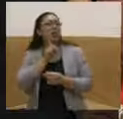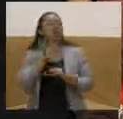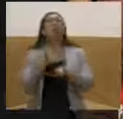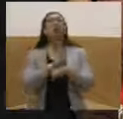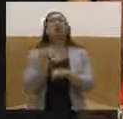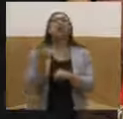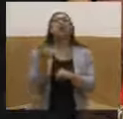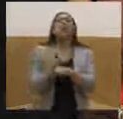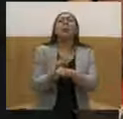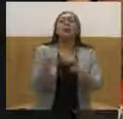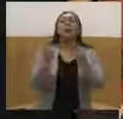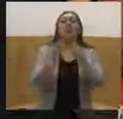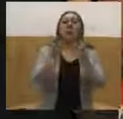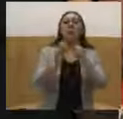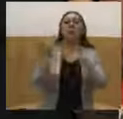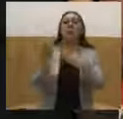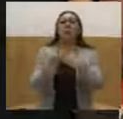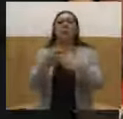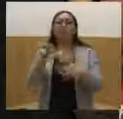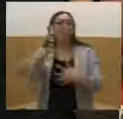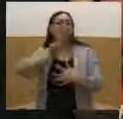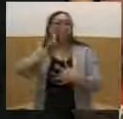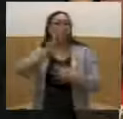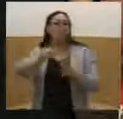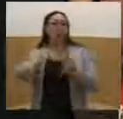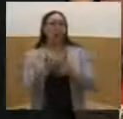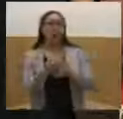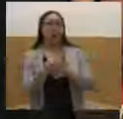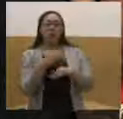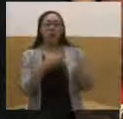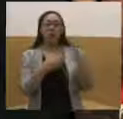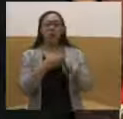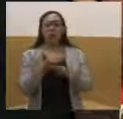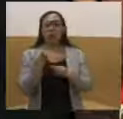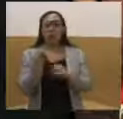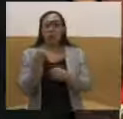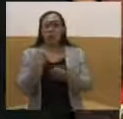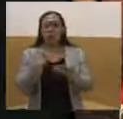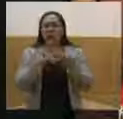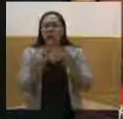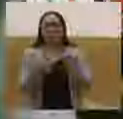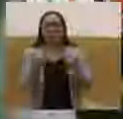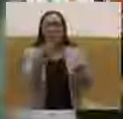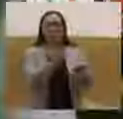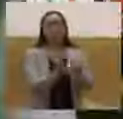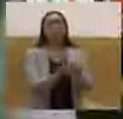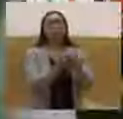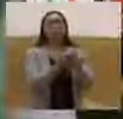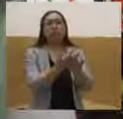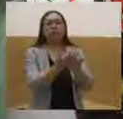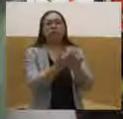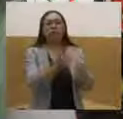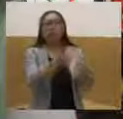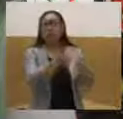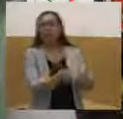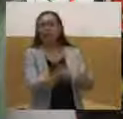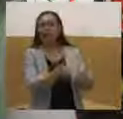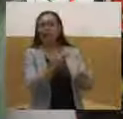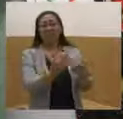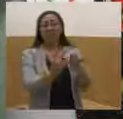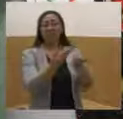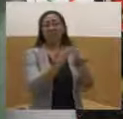feminicidios. Todas estas iniciativas se encuentran pendientes de dictamen y queremos exhortar a los